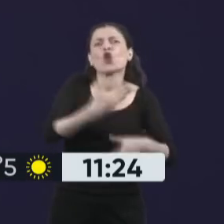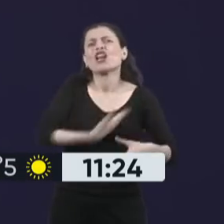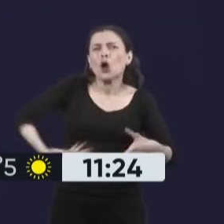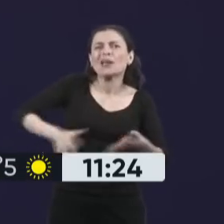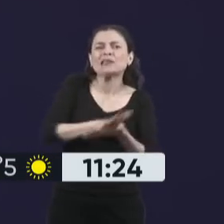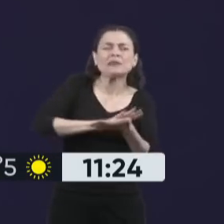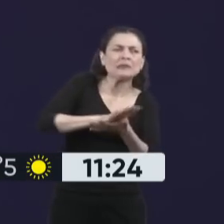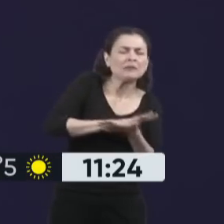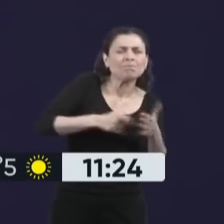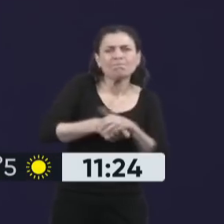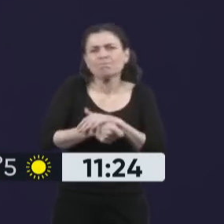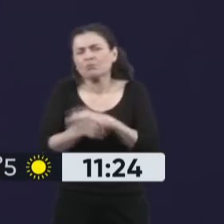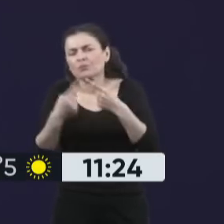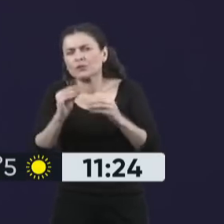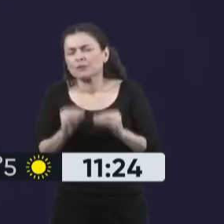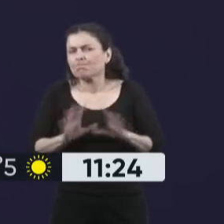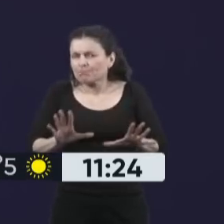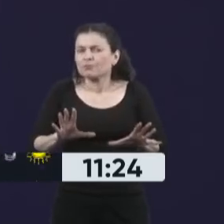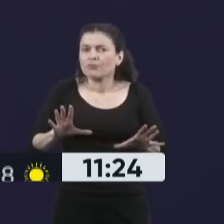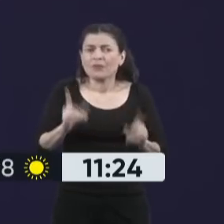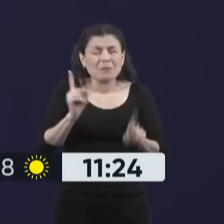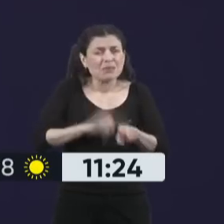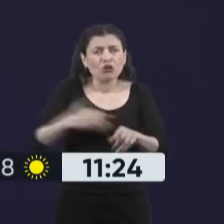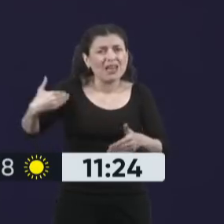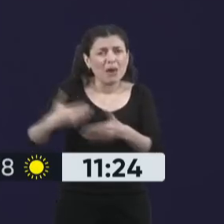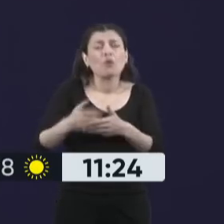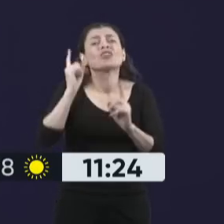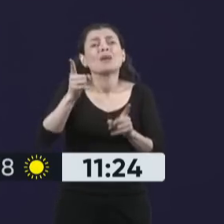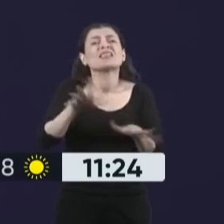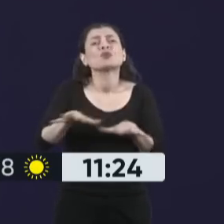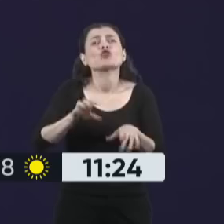corrupción que hay, de lo que todos vivimos durante el encierro,